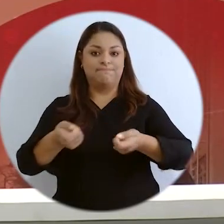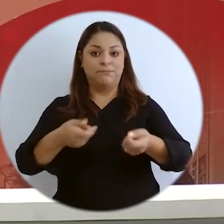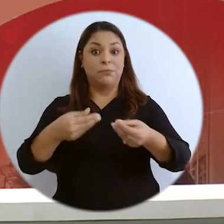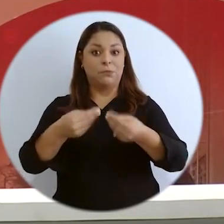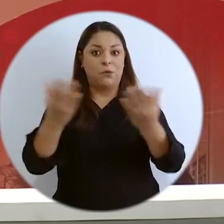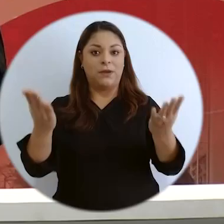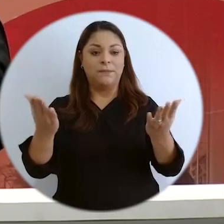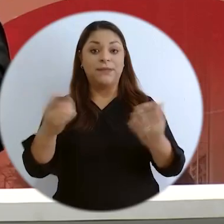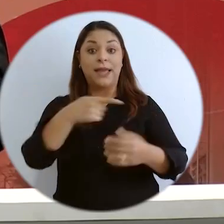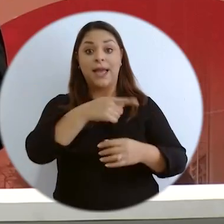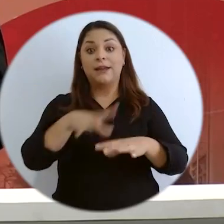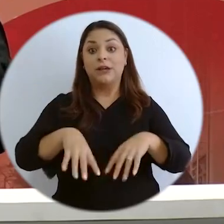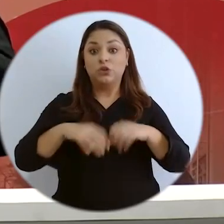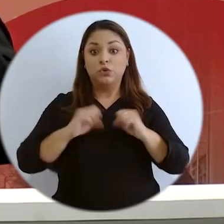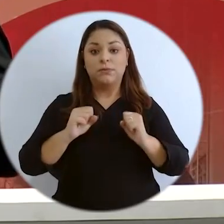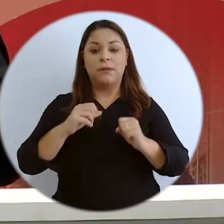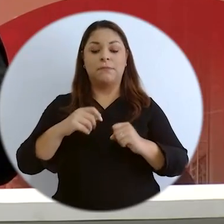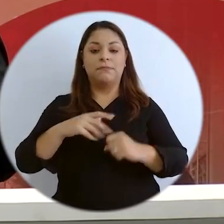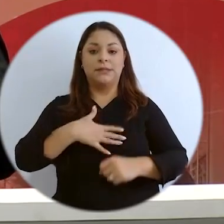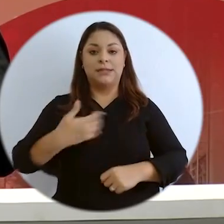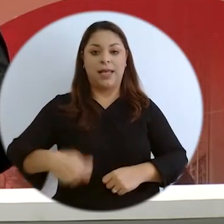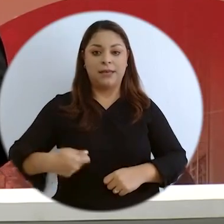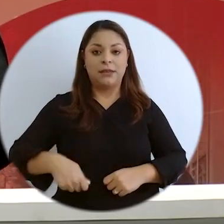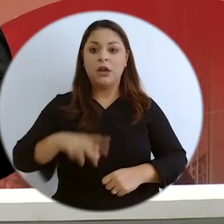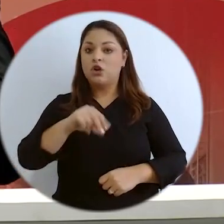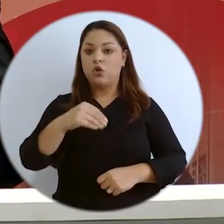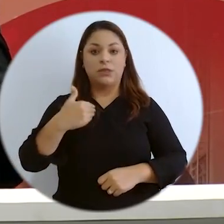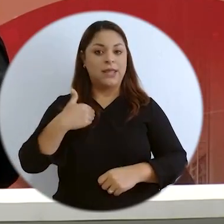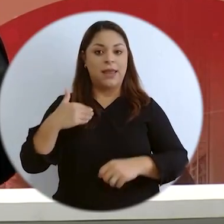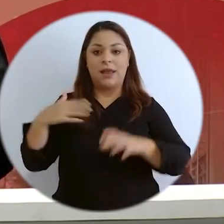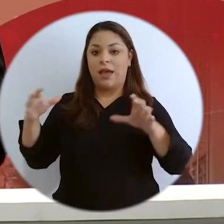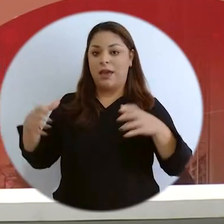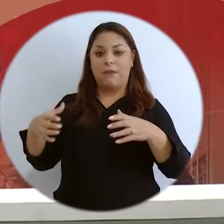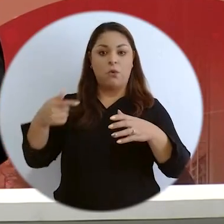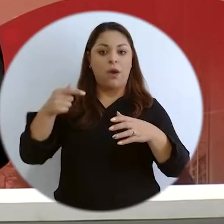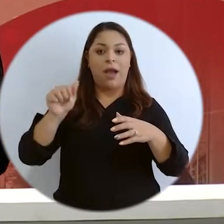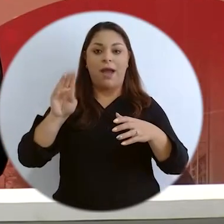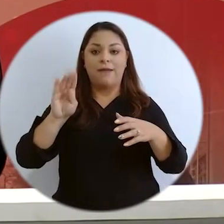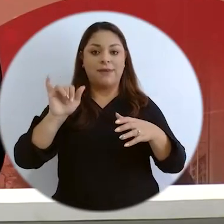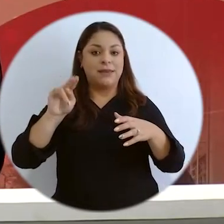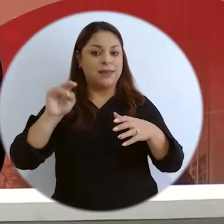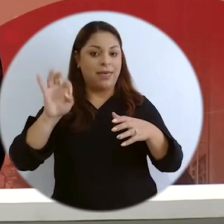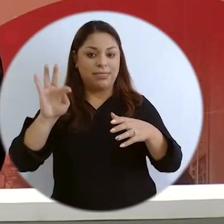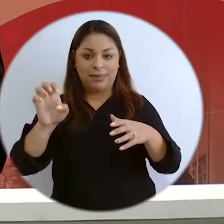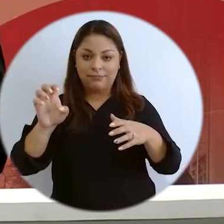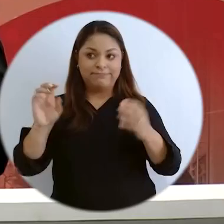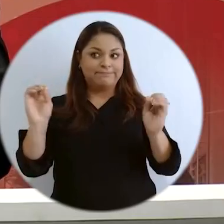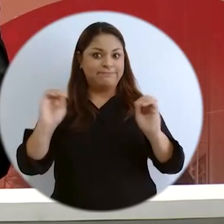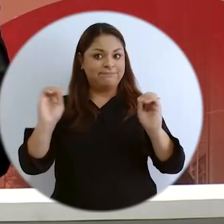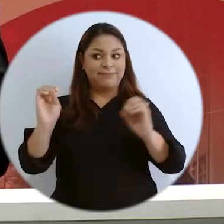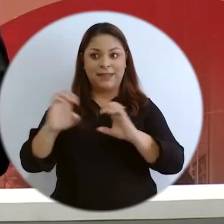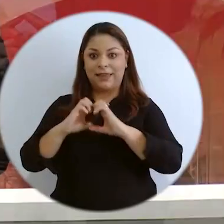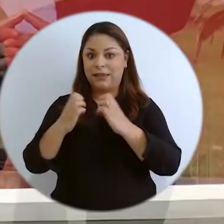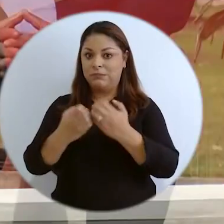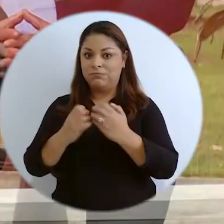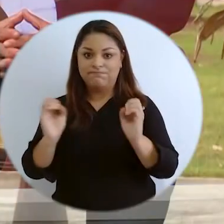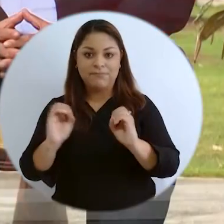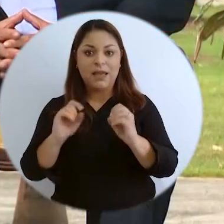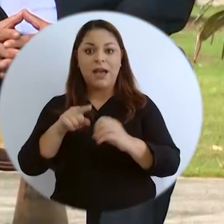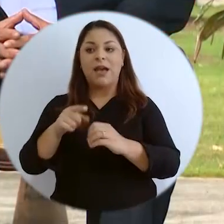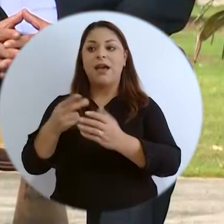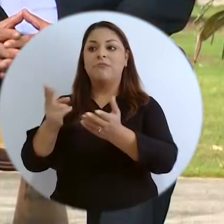la presidencia, no tiene gabinete, no tiene equipo detrás, el partido no lo tiene, es un partido nuevo, tiene que hacer un proceso de